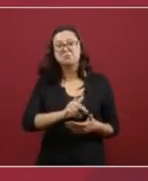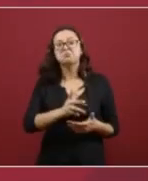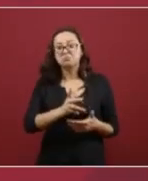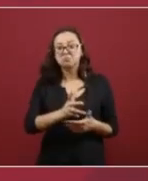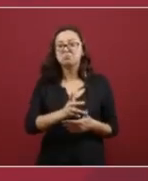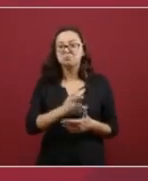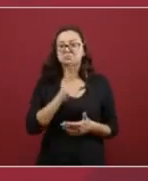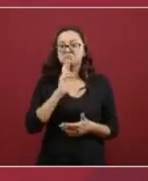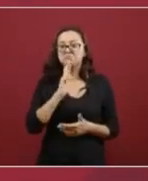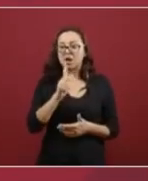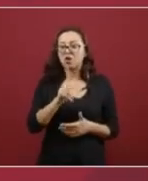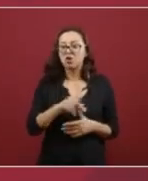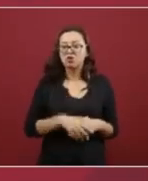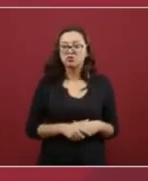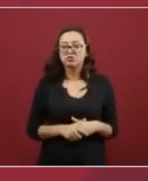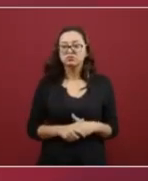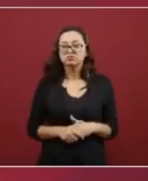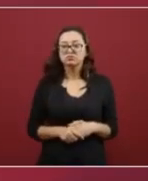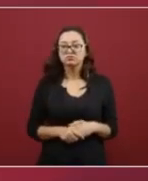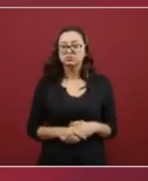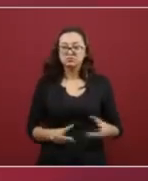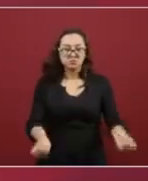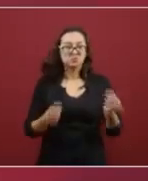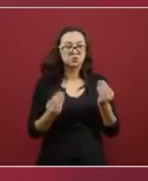mejor que haya